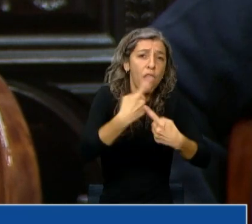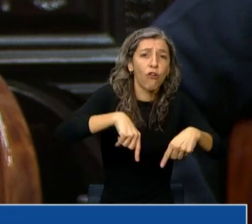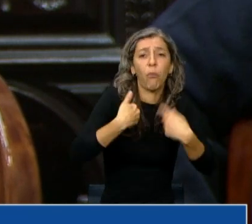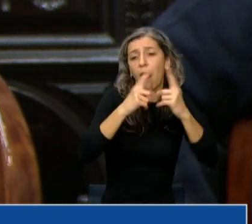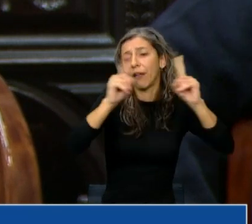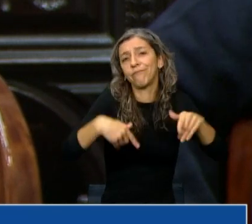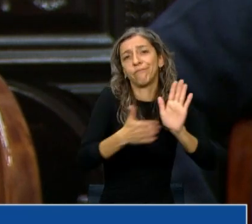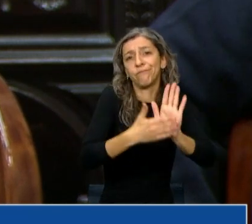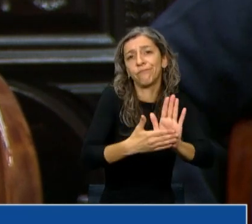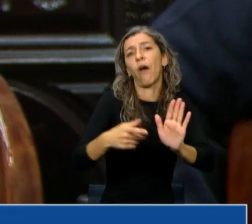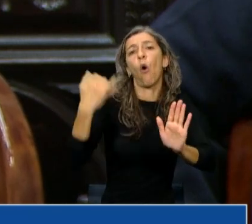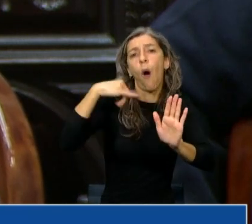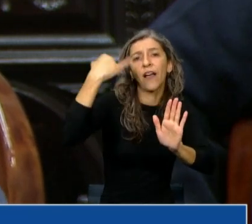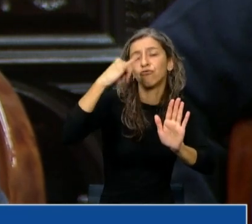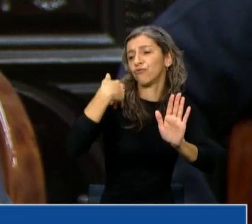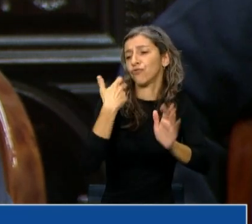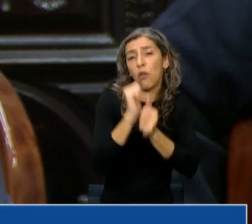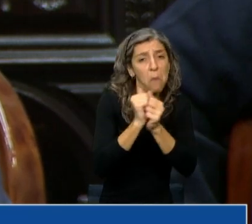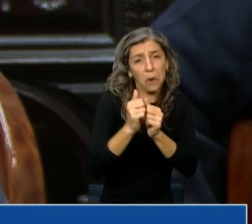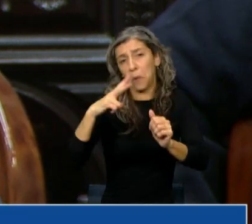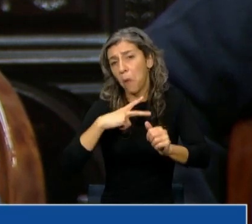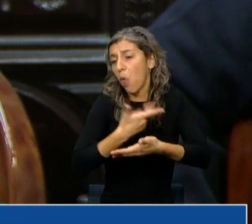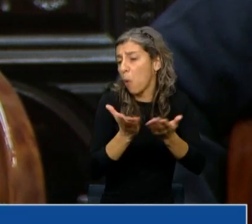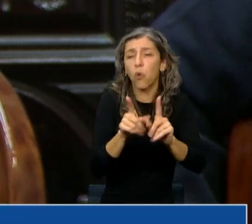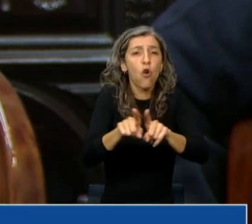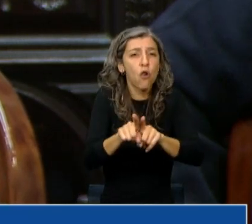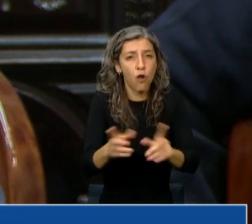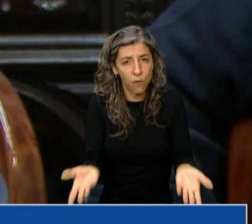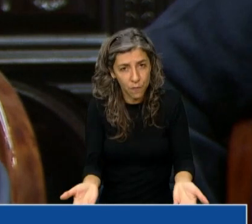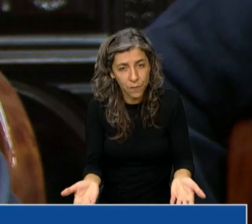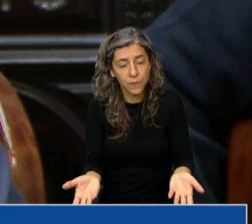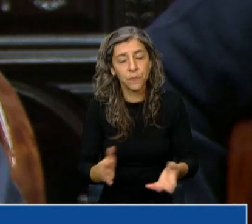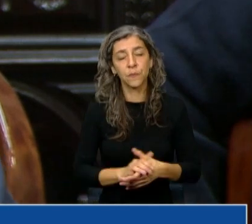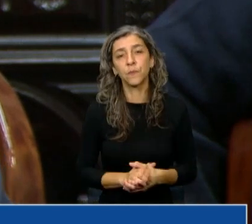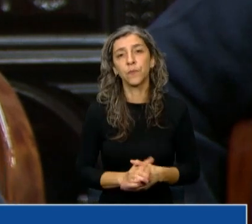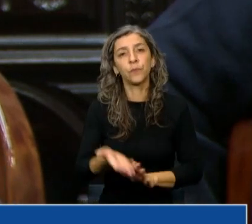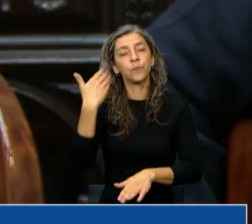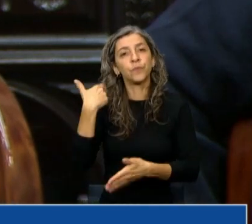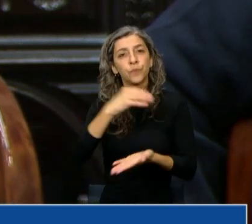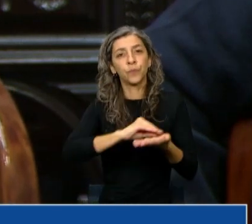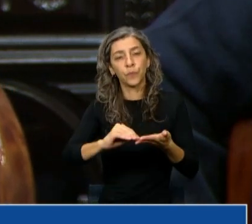se tienen acciones de las empresas privadas. Un diputado decía